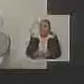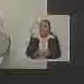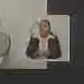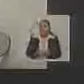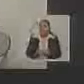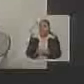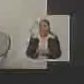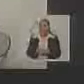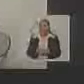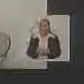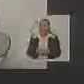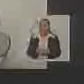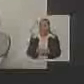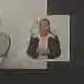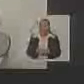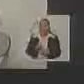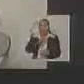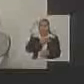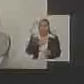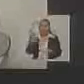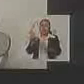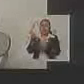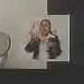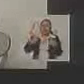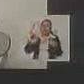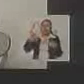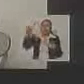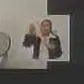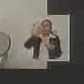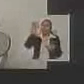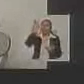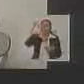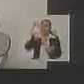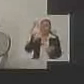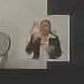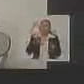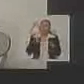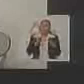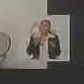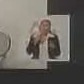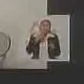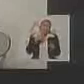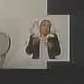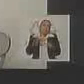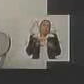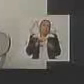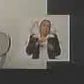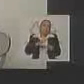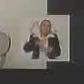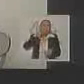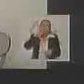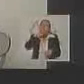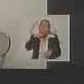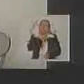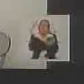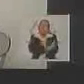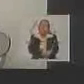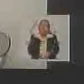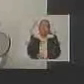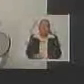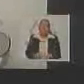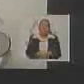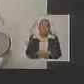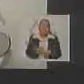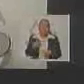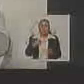cambiar algunas personas que simplemente están irrumpiendo, estorbando y ensuciando más nuestra delegación. Me voy a encargar a través